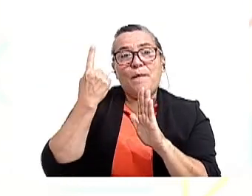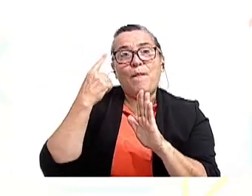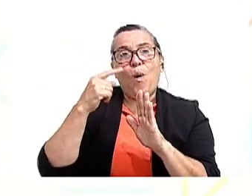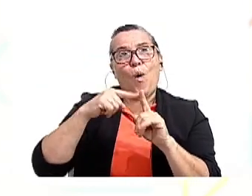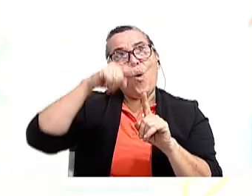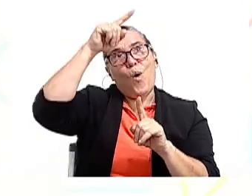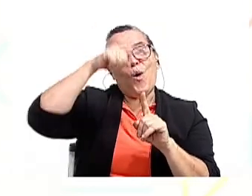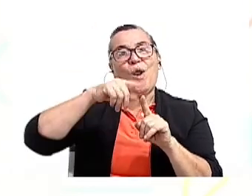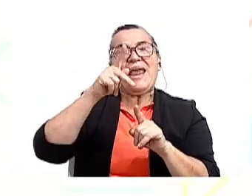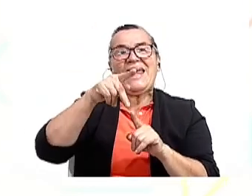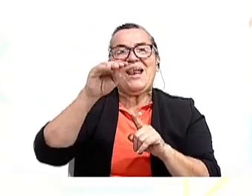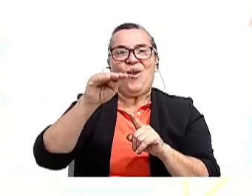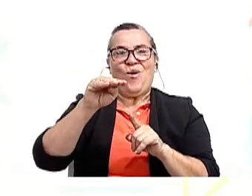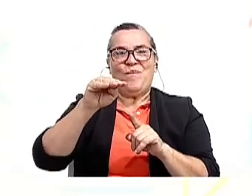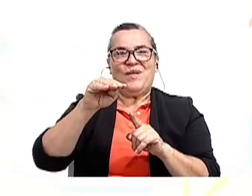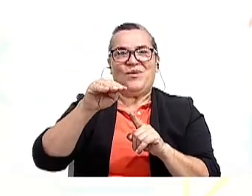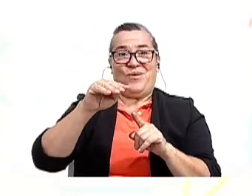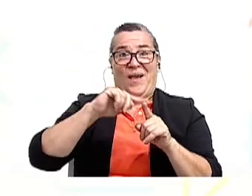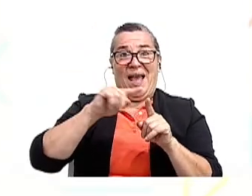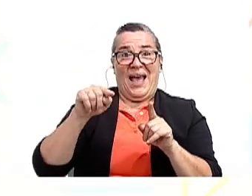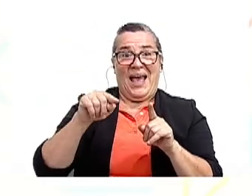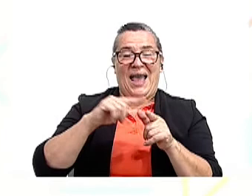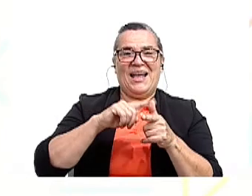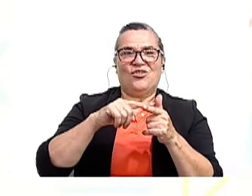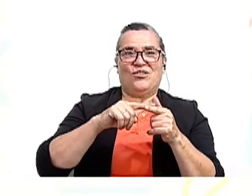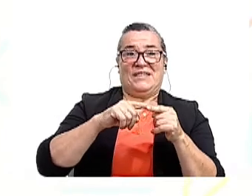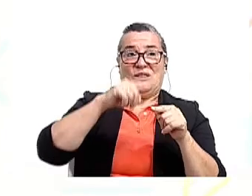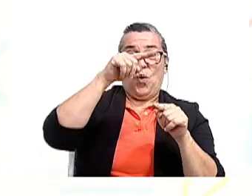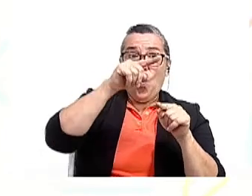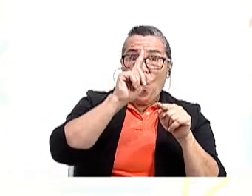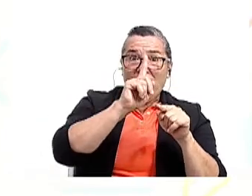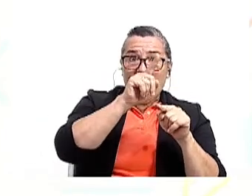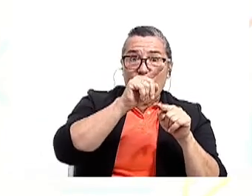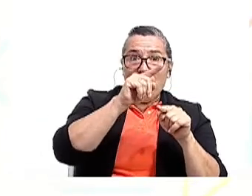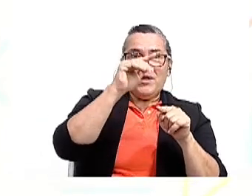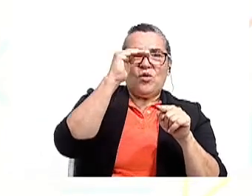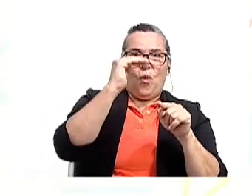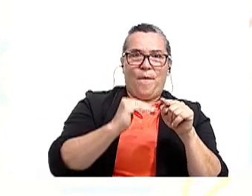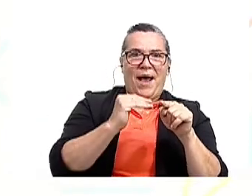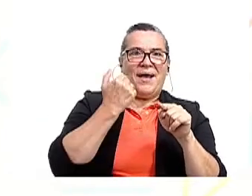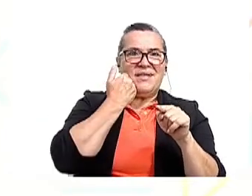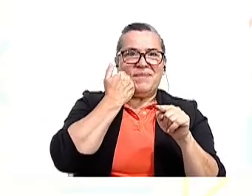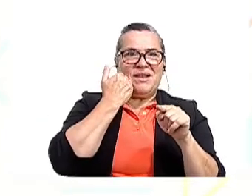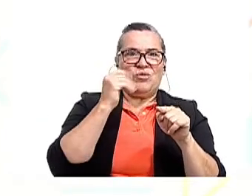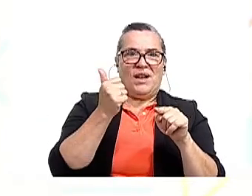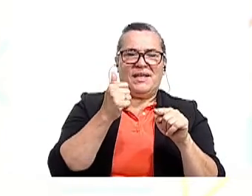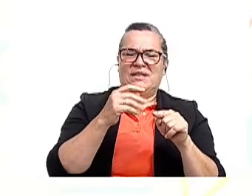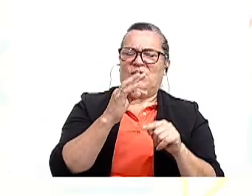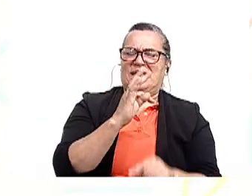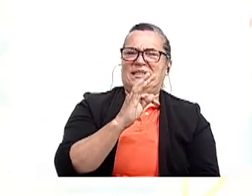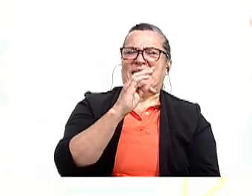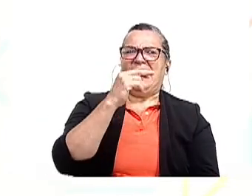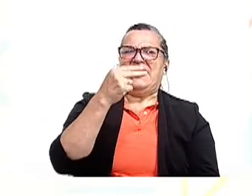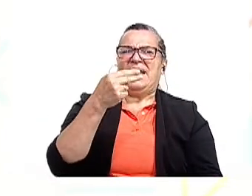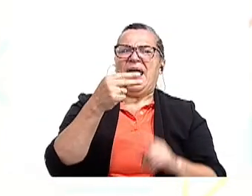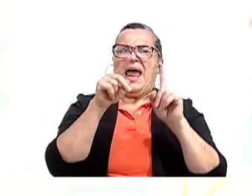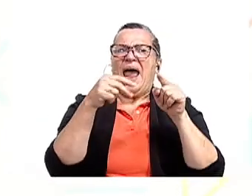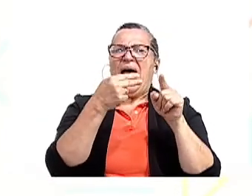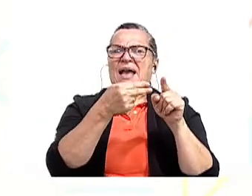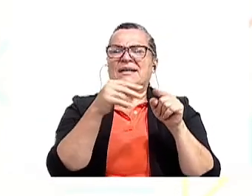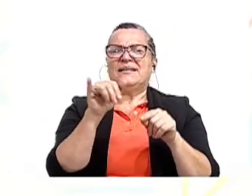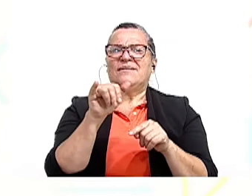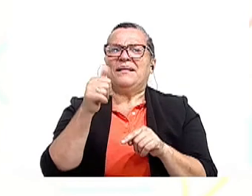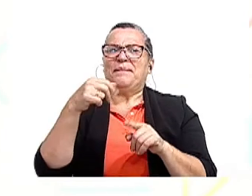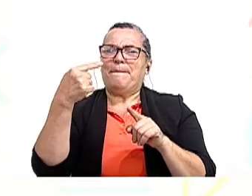kilómetro. ¿Lo vieron? Ahora expresemos nuestro modelo. T de h es igual ¿a cuánto? A